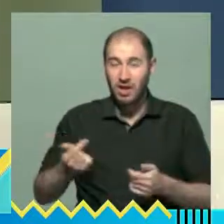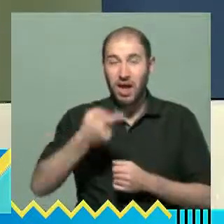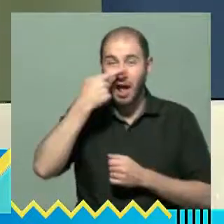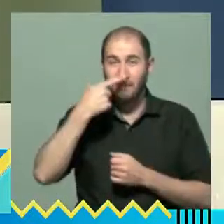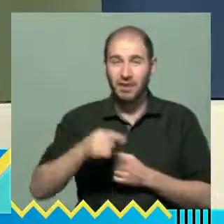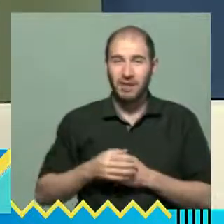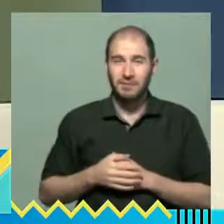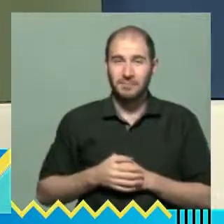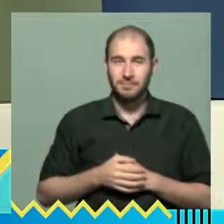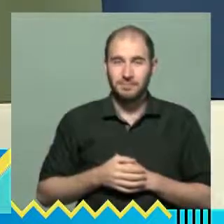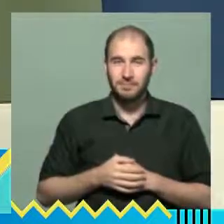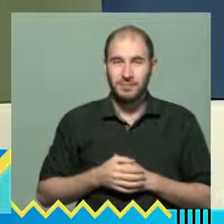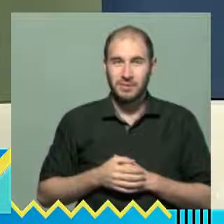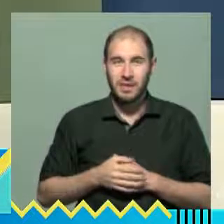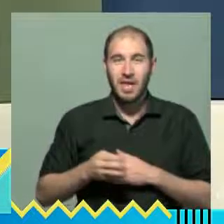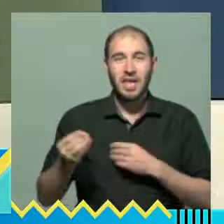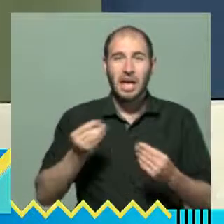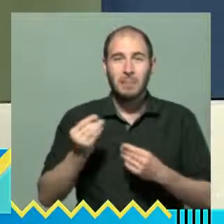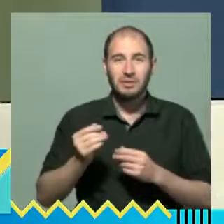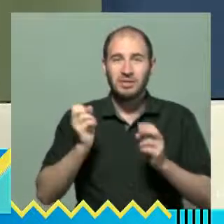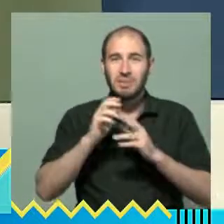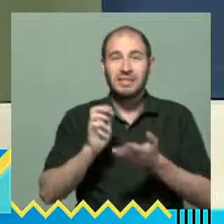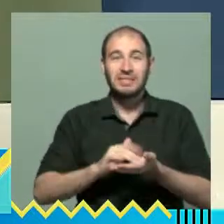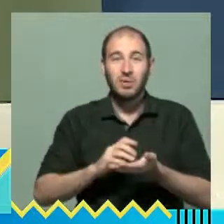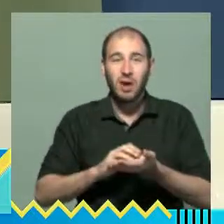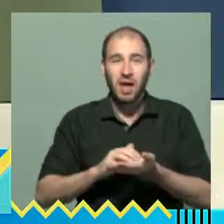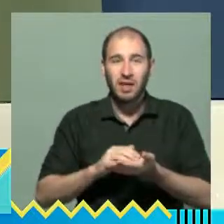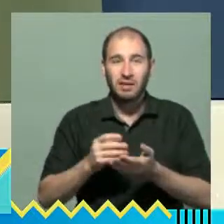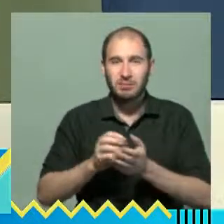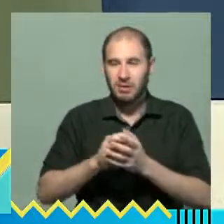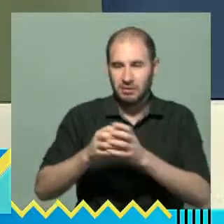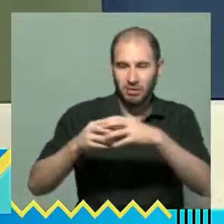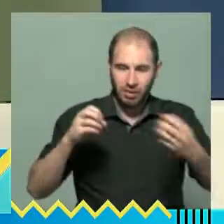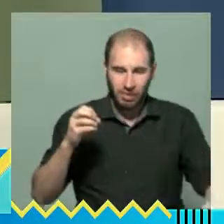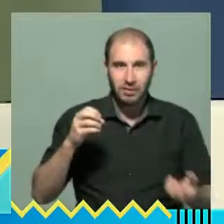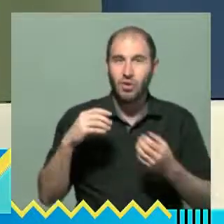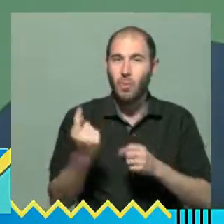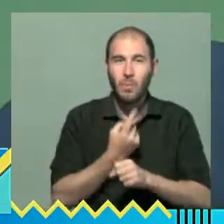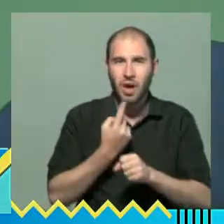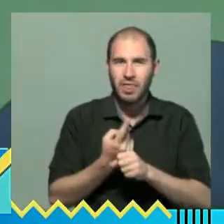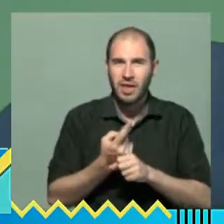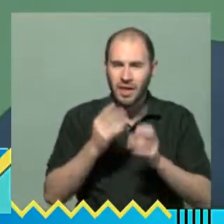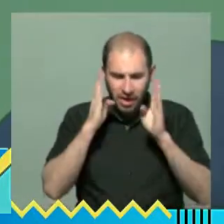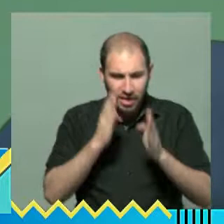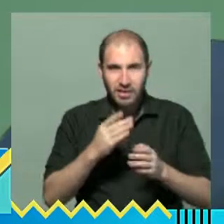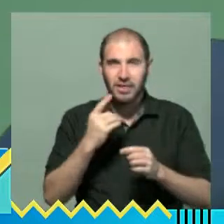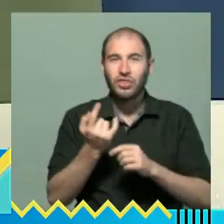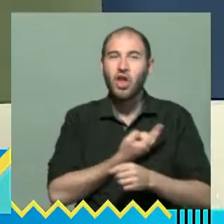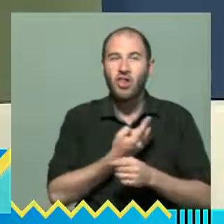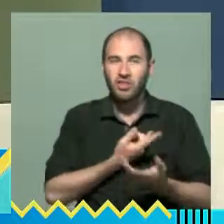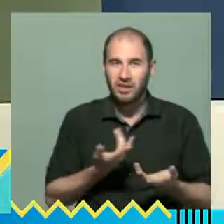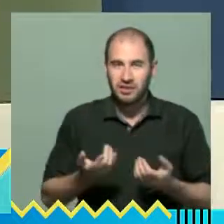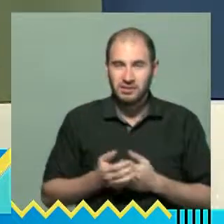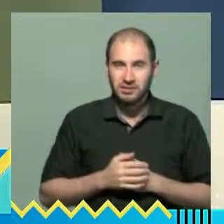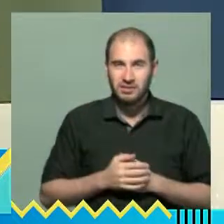definitiva, bueno, ¿qué ha pasado con los famosos celulares que no los podemos despegar de los celulares? ¿Dónde están los déficits de atención en los celulares?